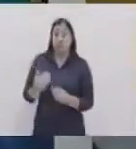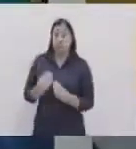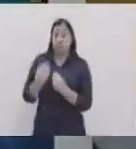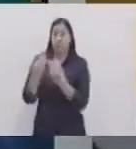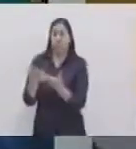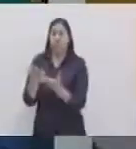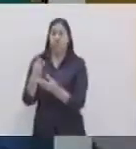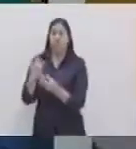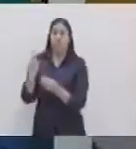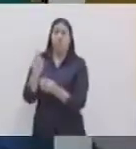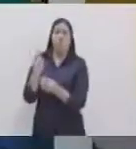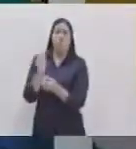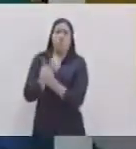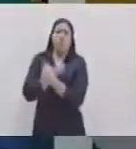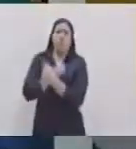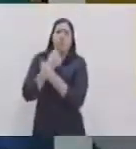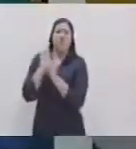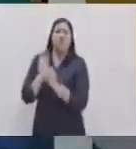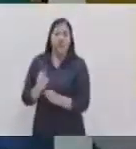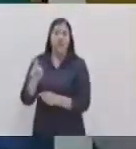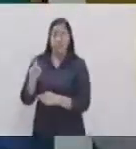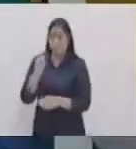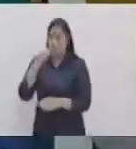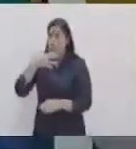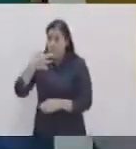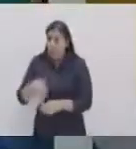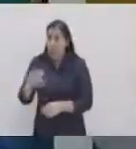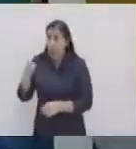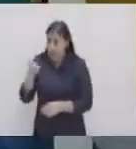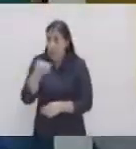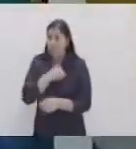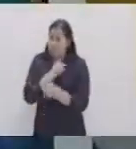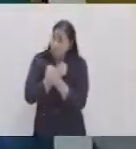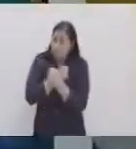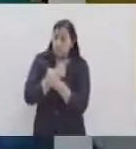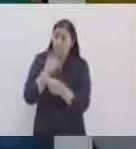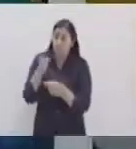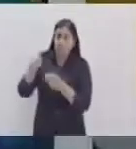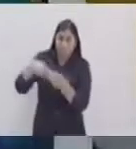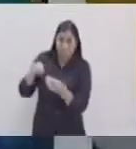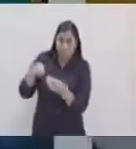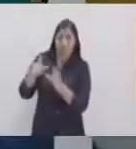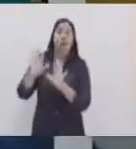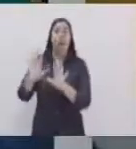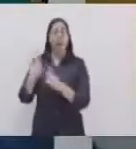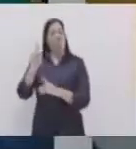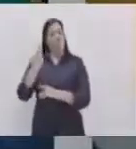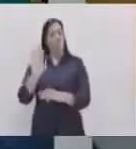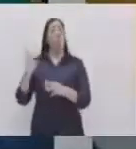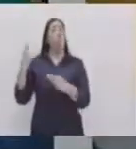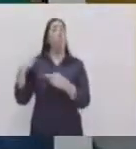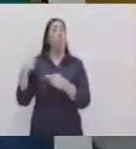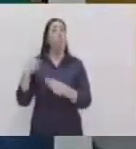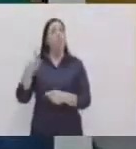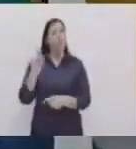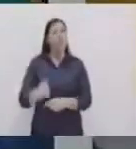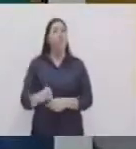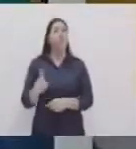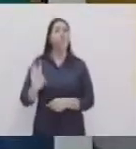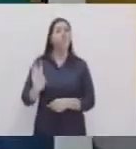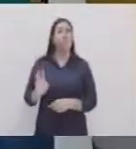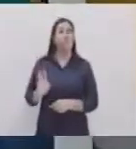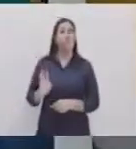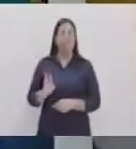si quiere en realidad su familia, tiene que ser responsable y cuidarse. Y la imagen nos sugiere de qué forma nos tenemos que cuidar.